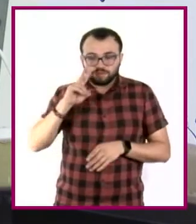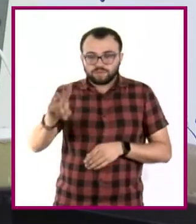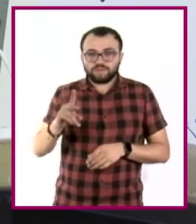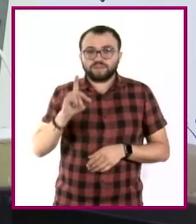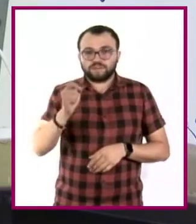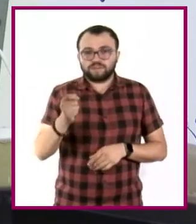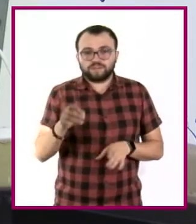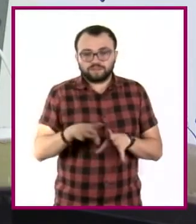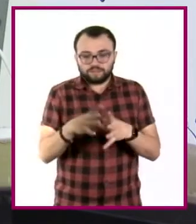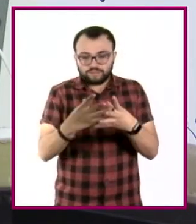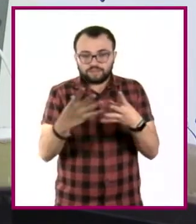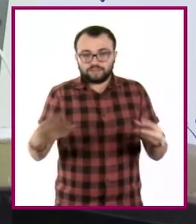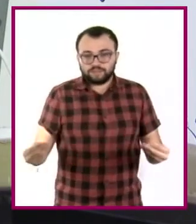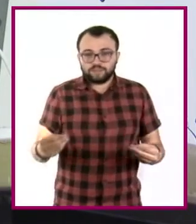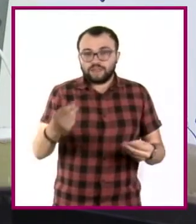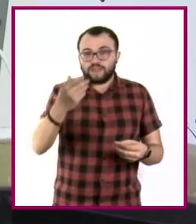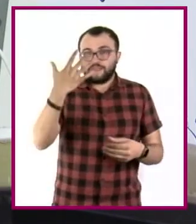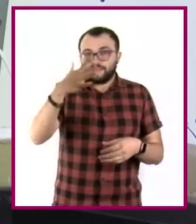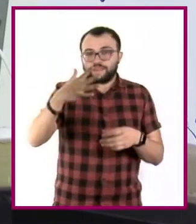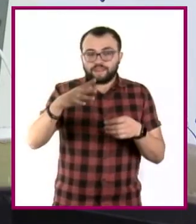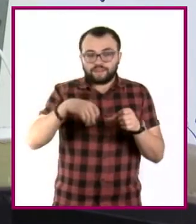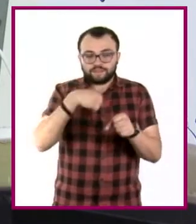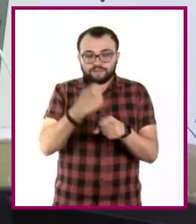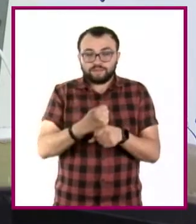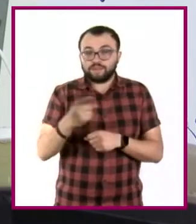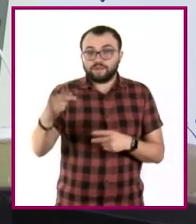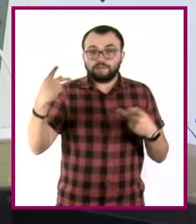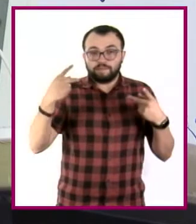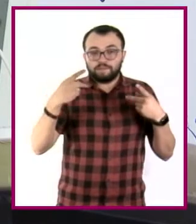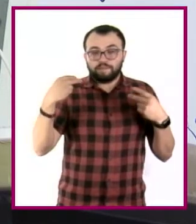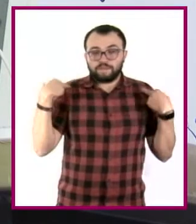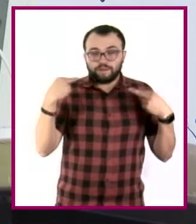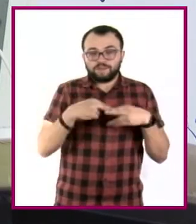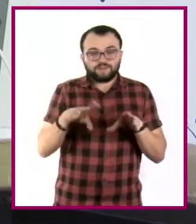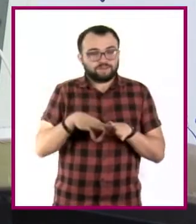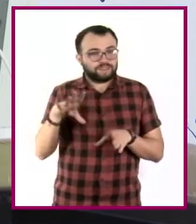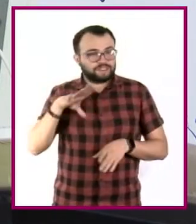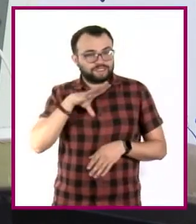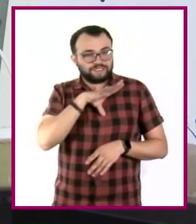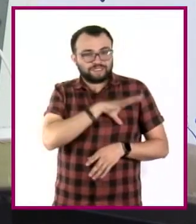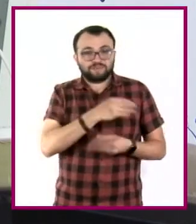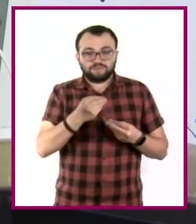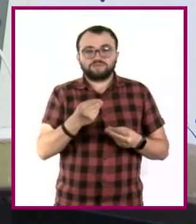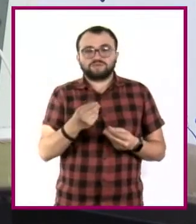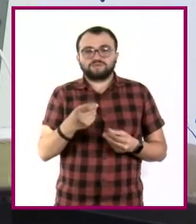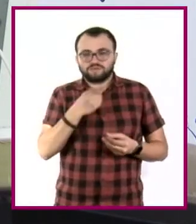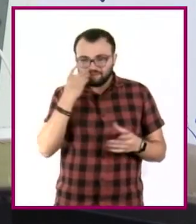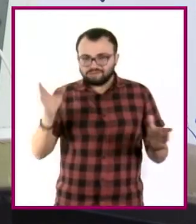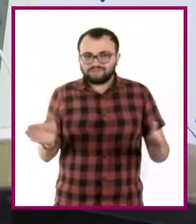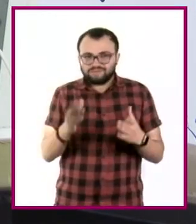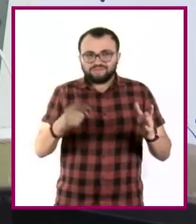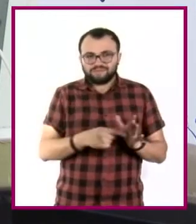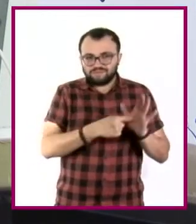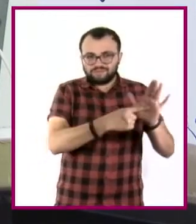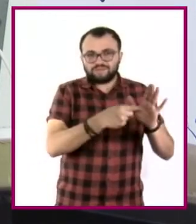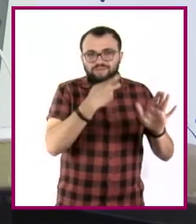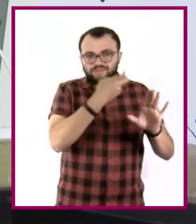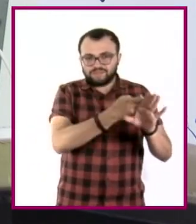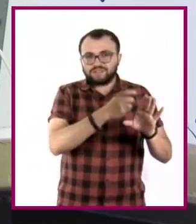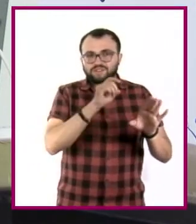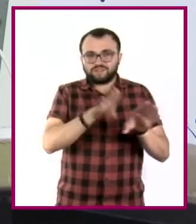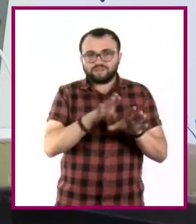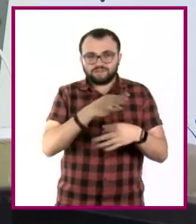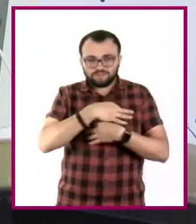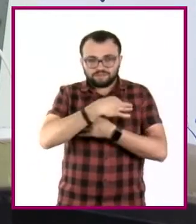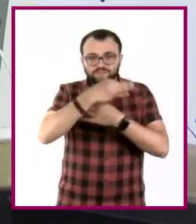10 semanas. Al maestro le encantó tanto el trabajo que los motivó a presentarlo en una exposición de